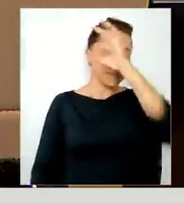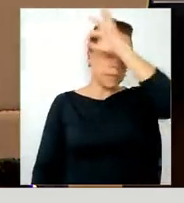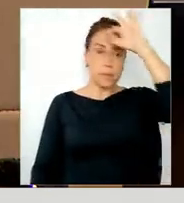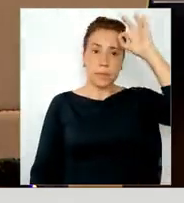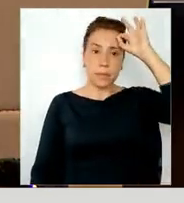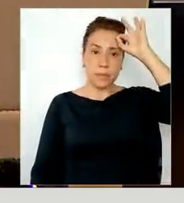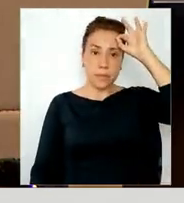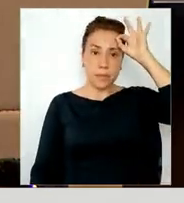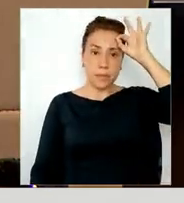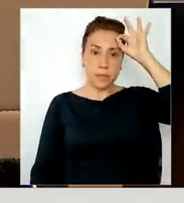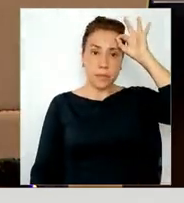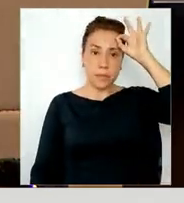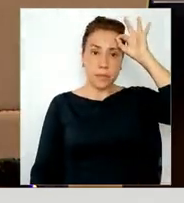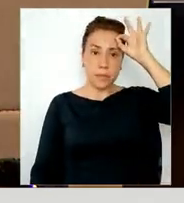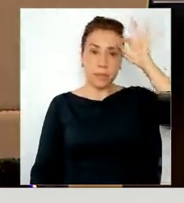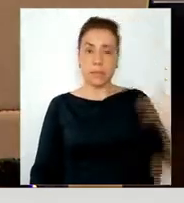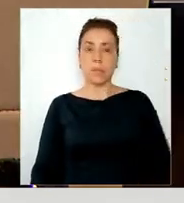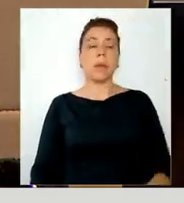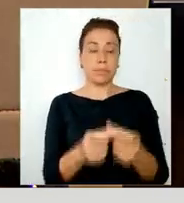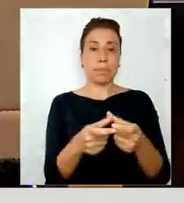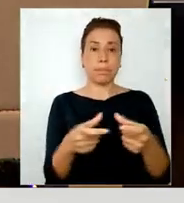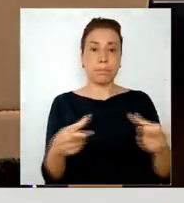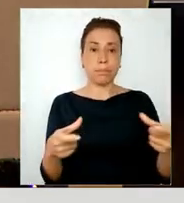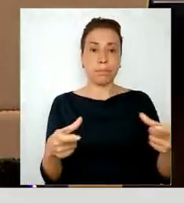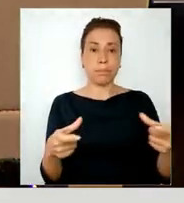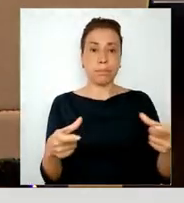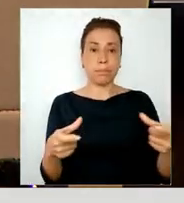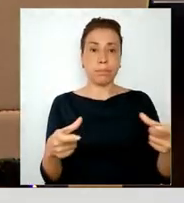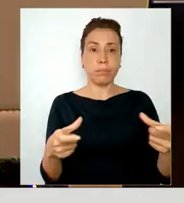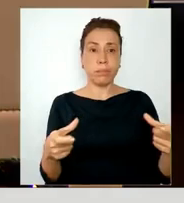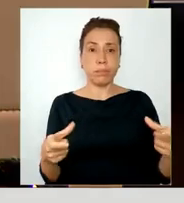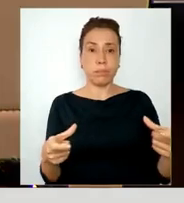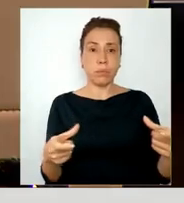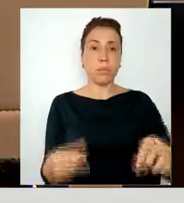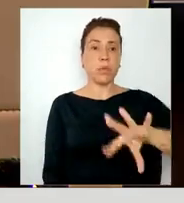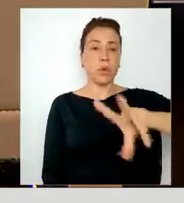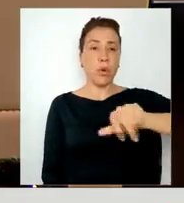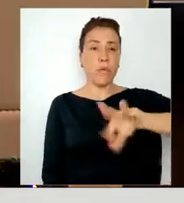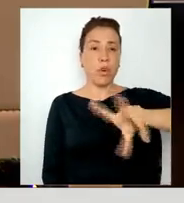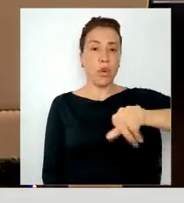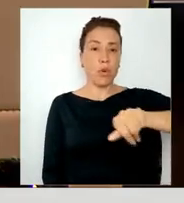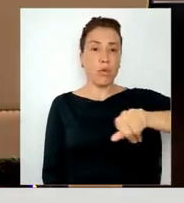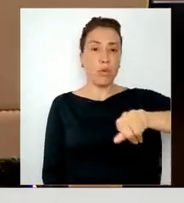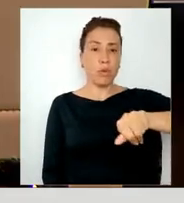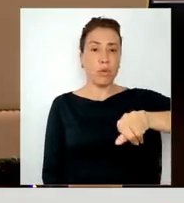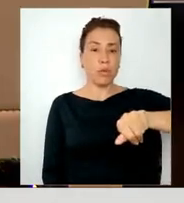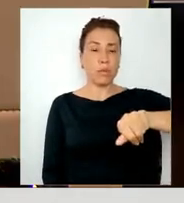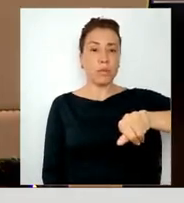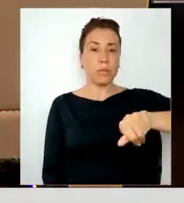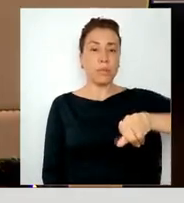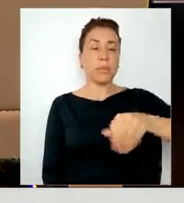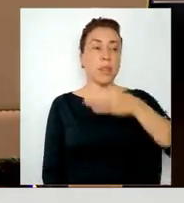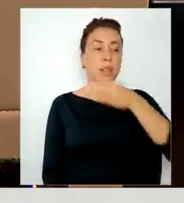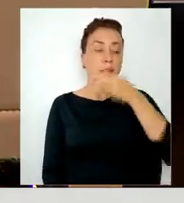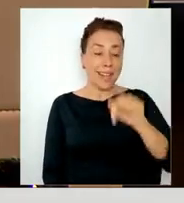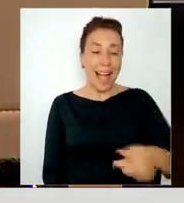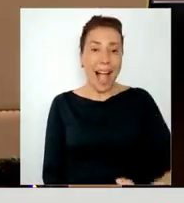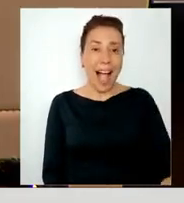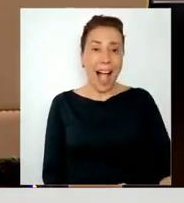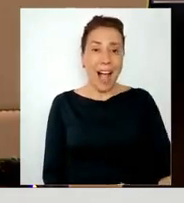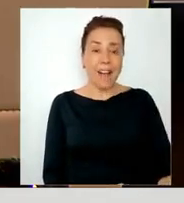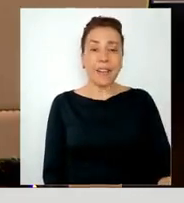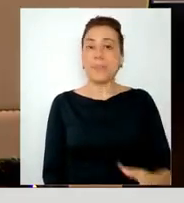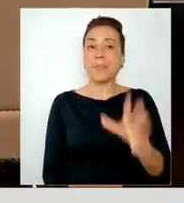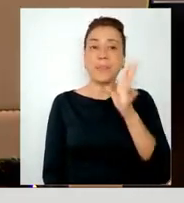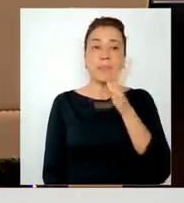aumento sostenido en las cantidades de robo Christian ebul mencionó que en la actualidad no existen rondas preventivas de